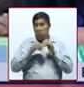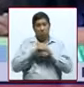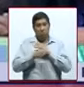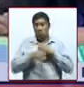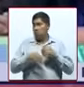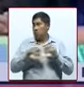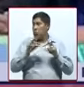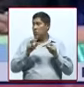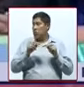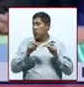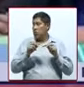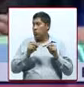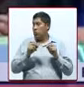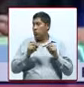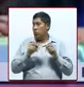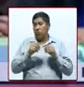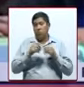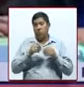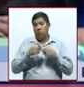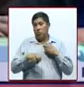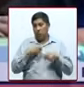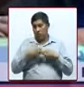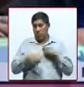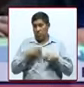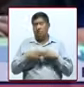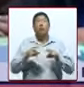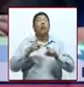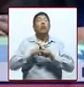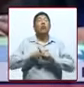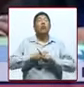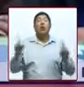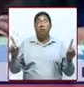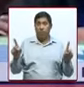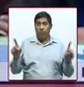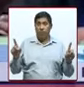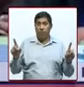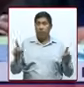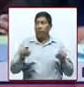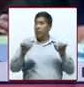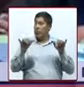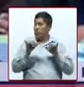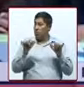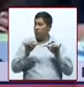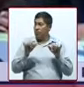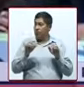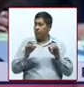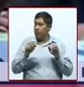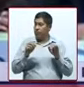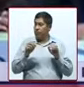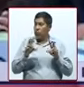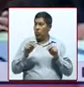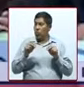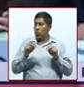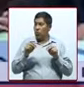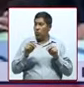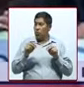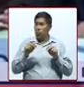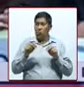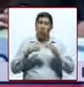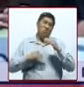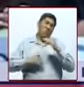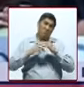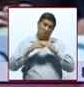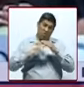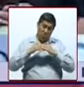que no hayan primarias cerradas. Pero que tampoco hayan